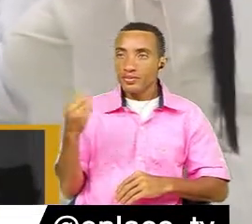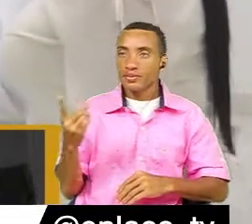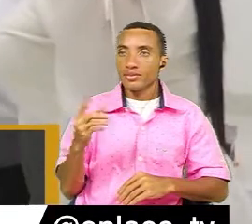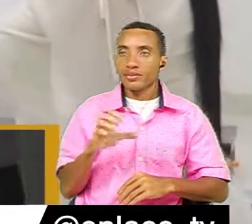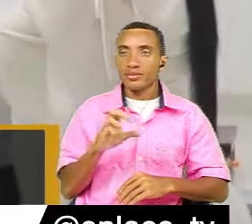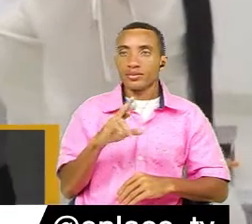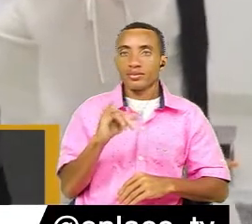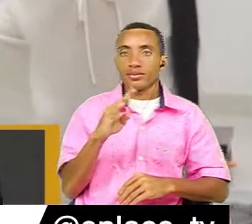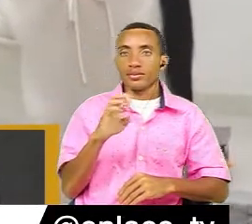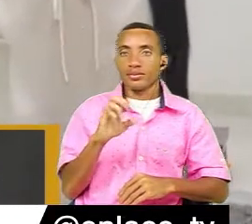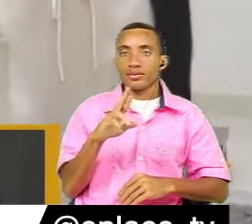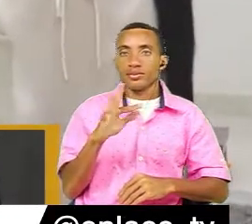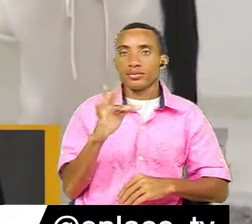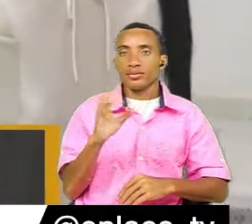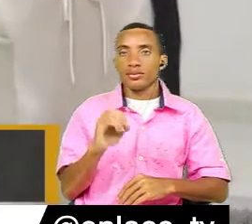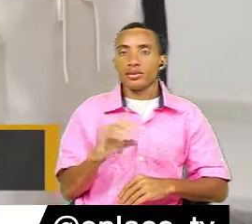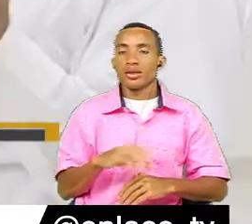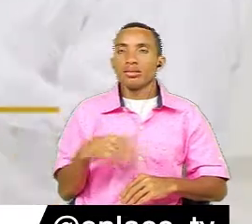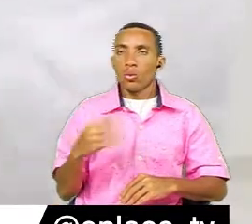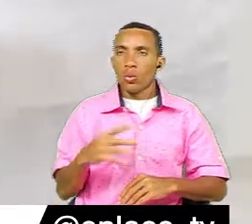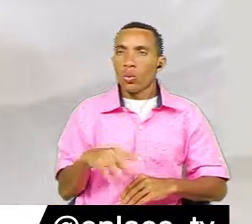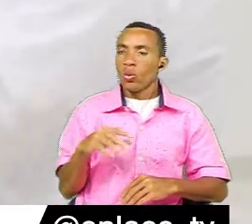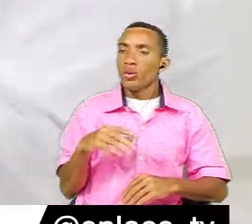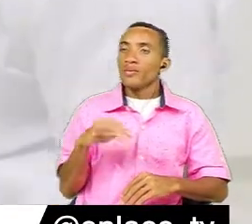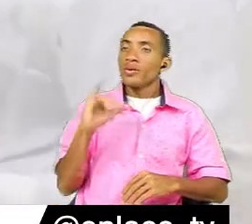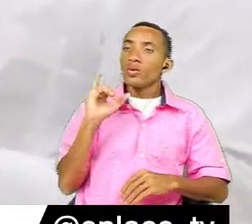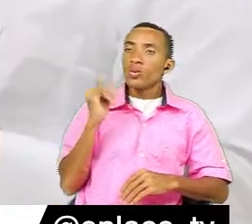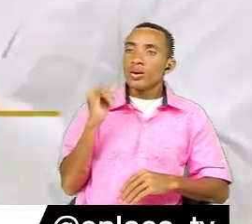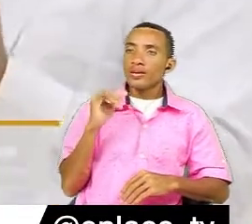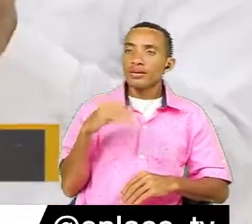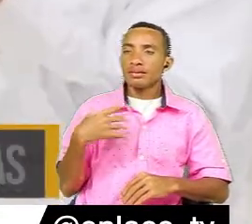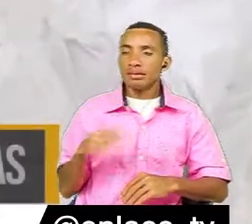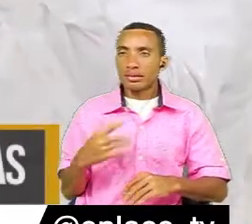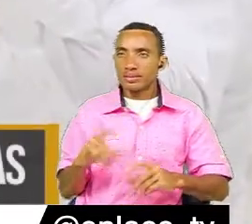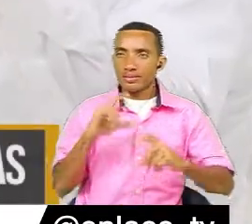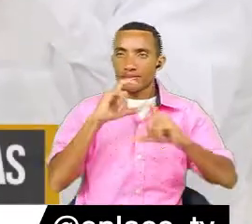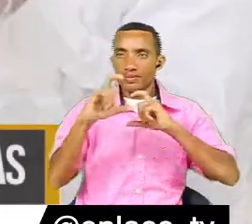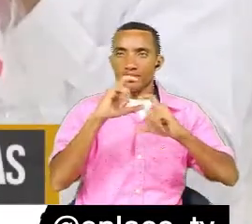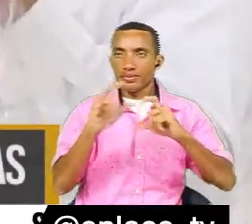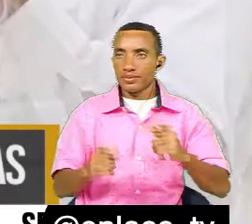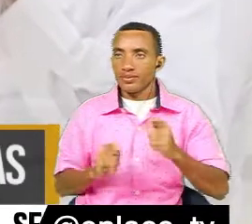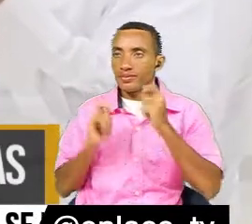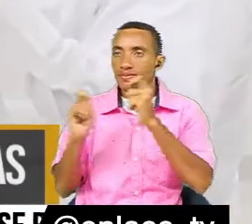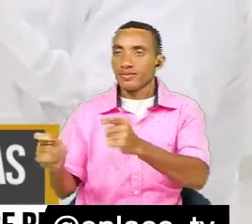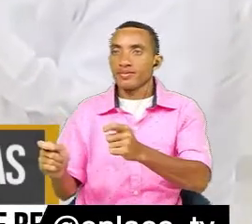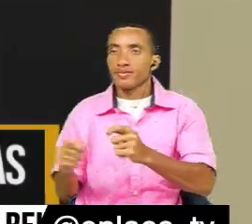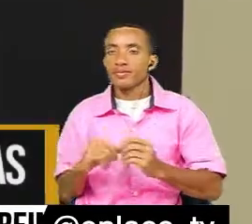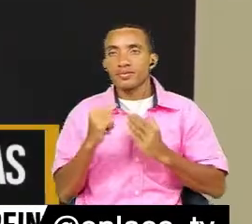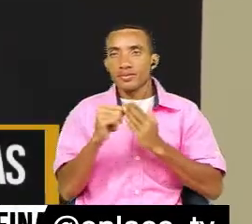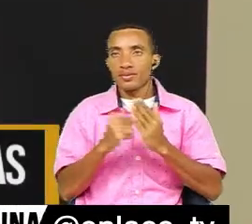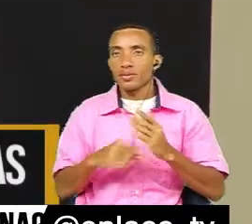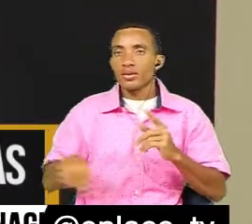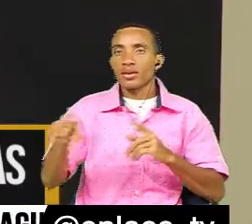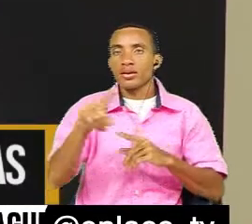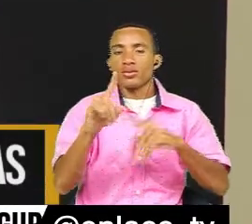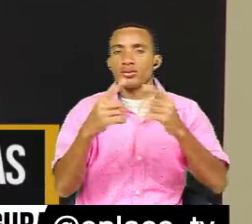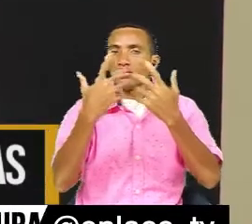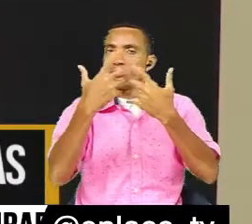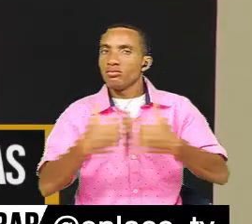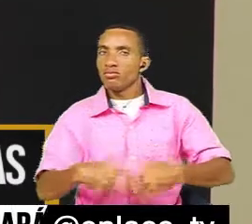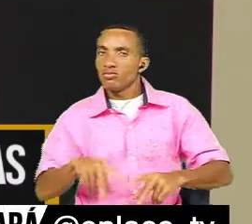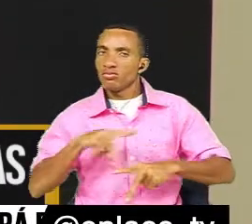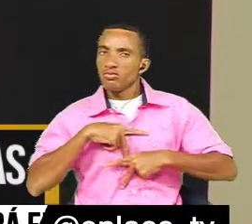Vargas, ha sido objeto de un especial homenaje este jueves por parte de la Cámara de Comercio en el marco de su programa Héroes, Nuestros Empresarios con Visión. El homenajeado